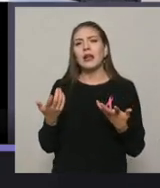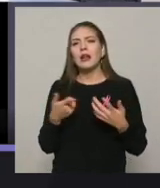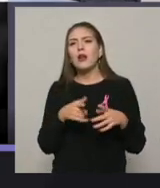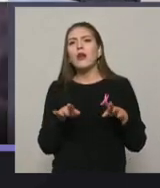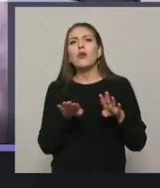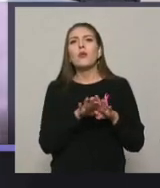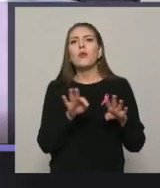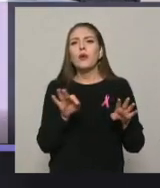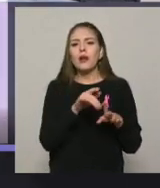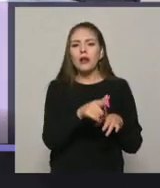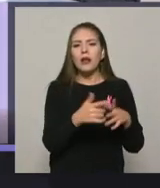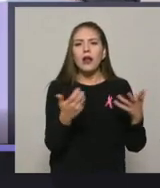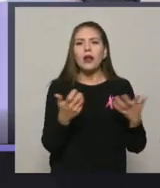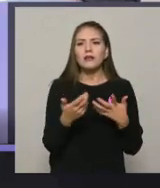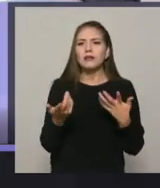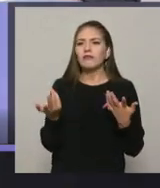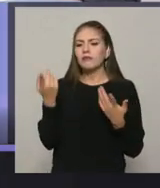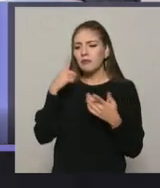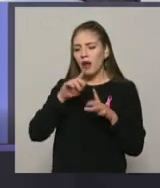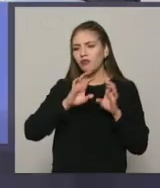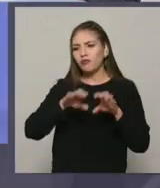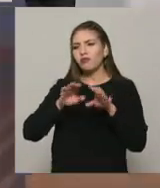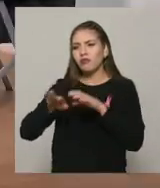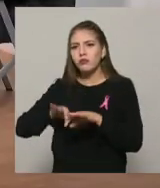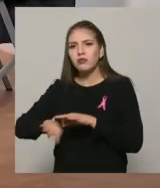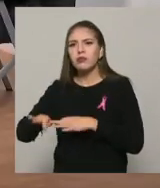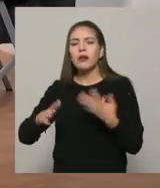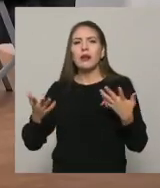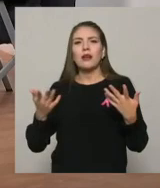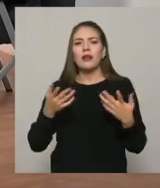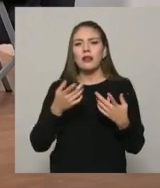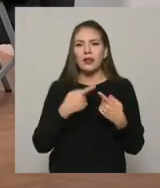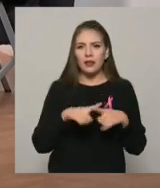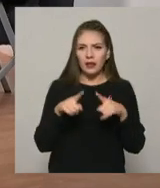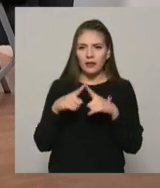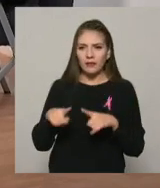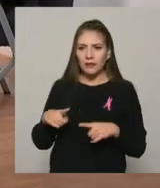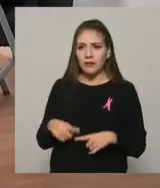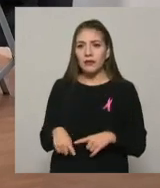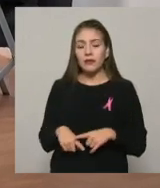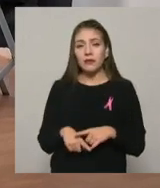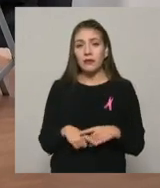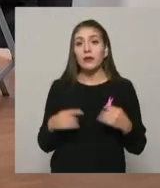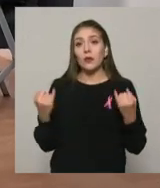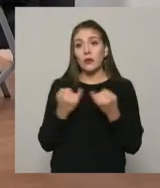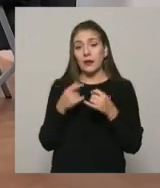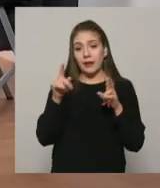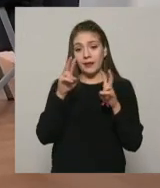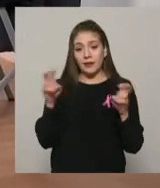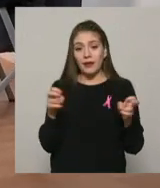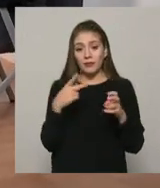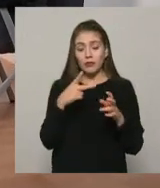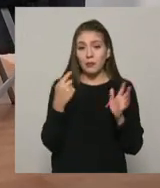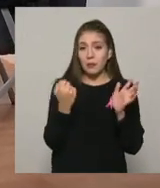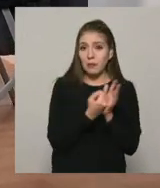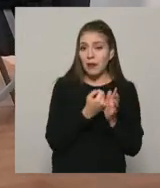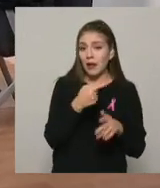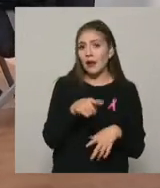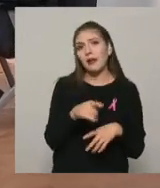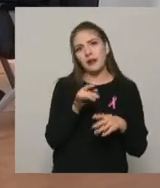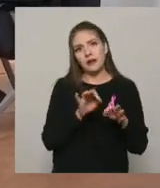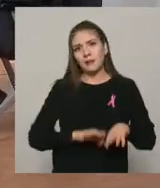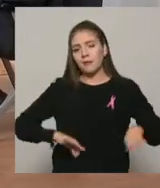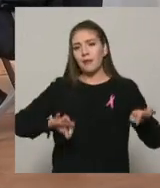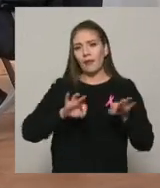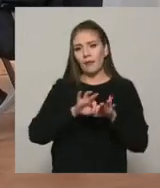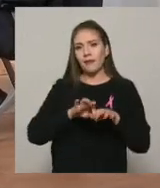fuentes de empleo, bienestar, etcétera, ¿no? Entonces también el tema de patentes es sumamente importante. Berenice. Sí, pues justo lo que